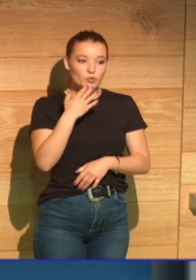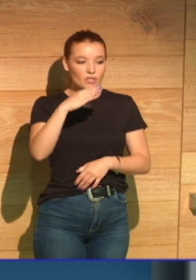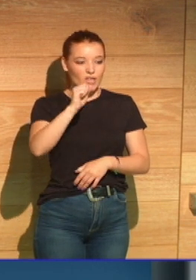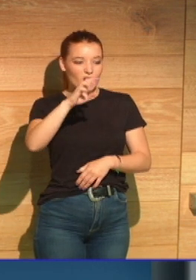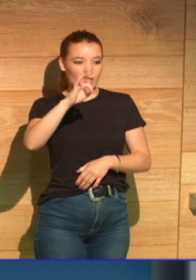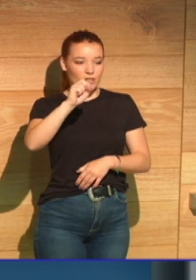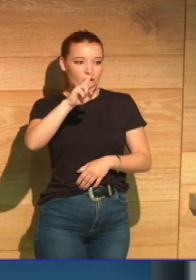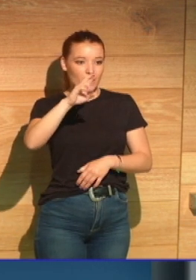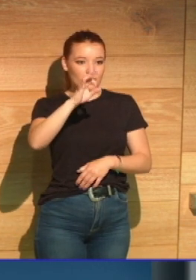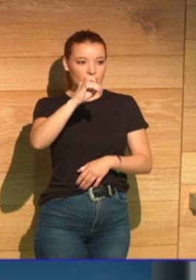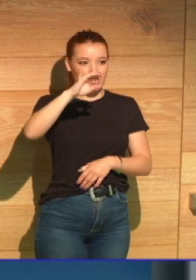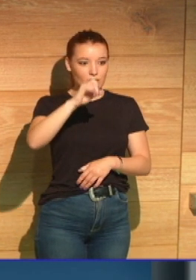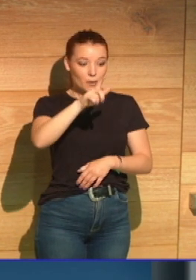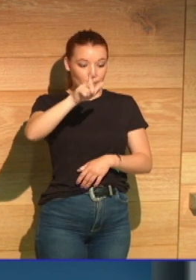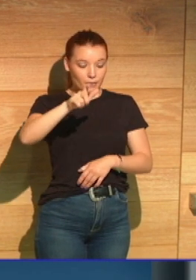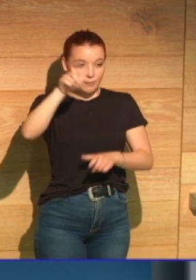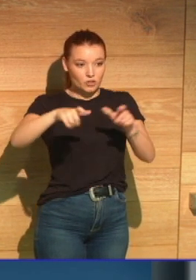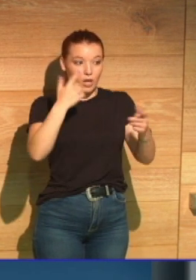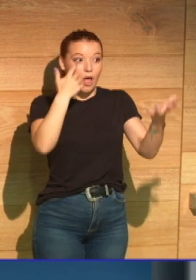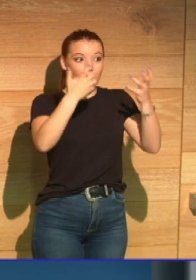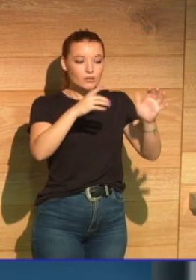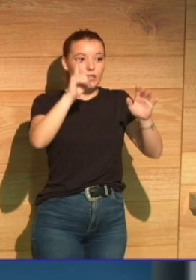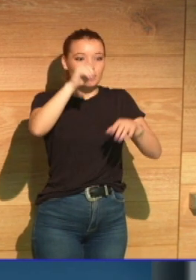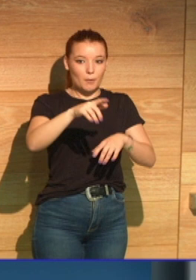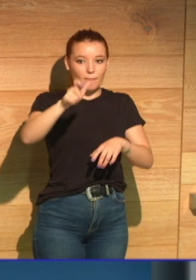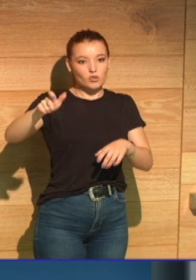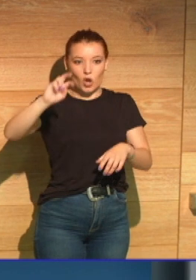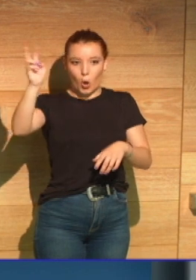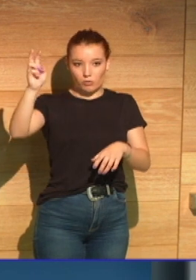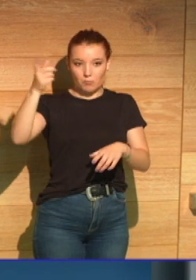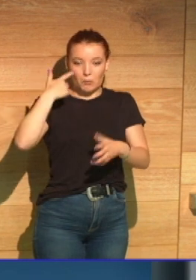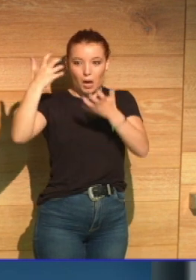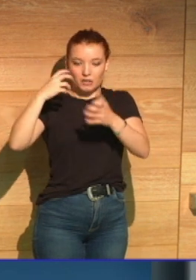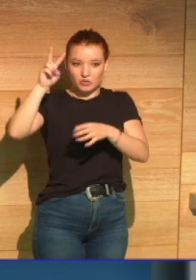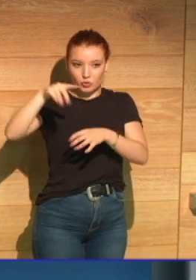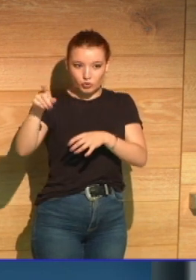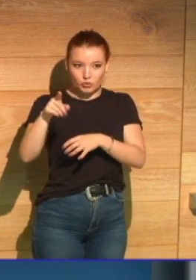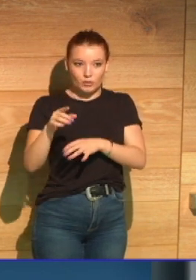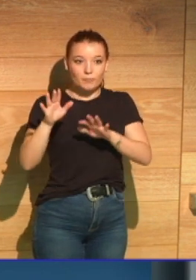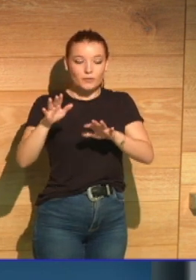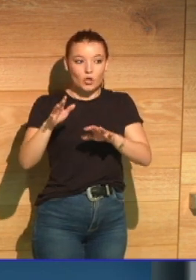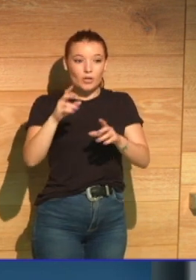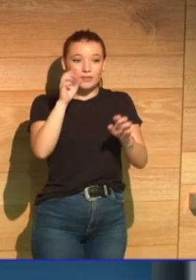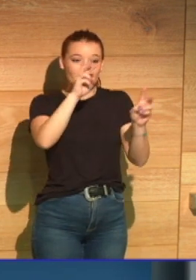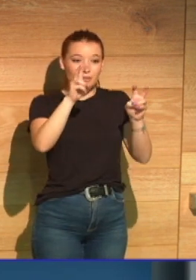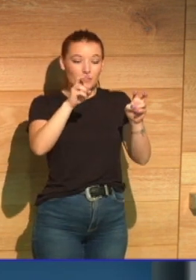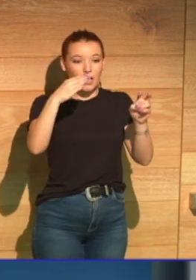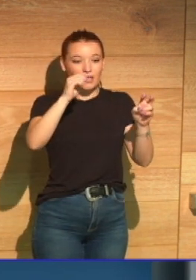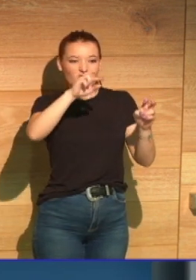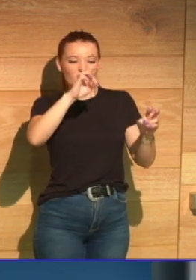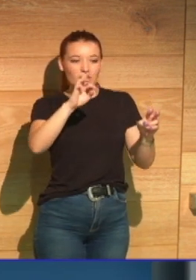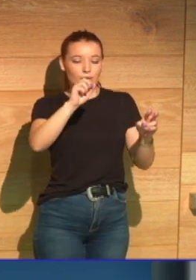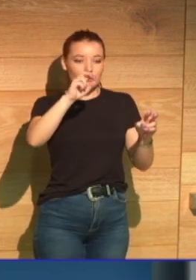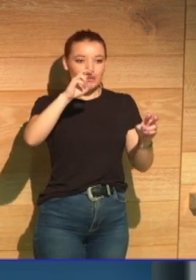de artistas y de otras personas también, que no necesariamente son artistas, pero desarrollan estos ejercicios visuales de catárticos